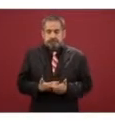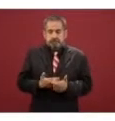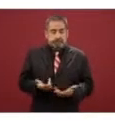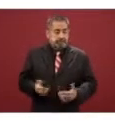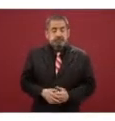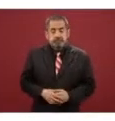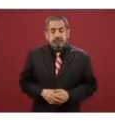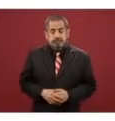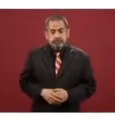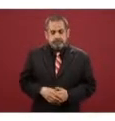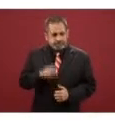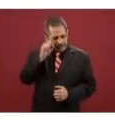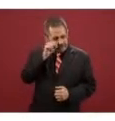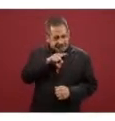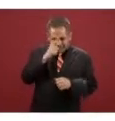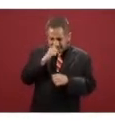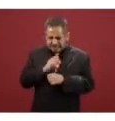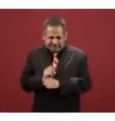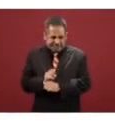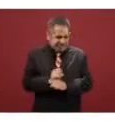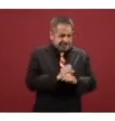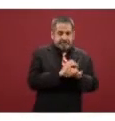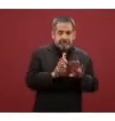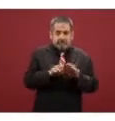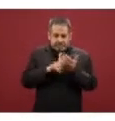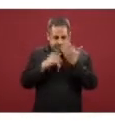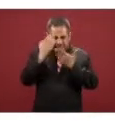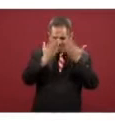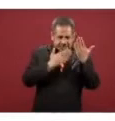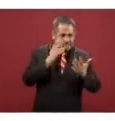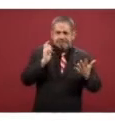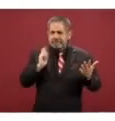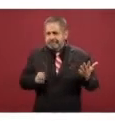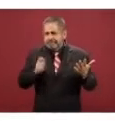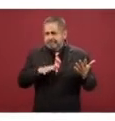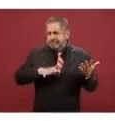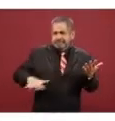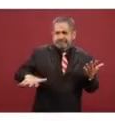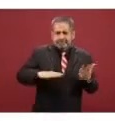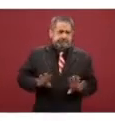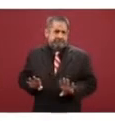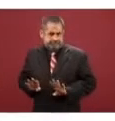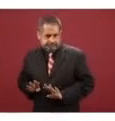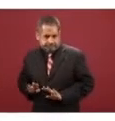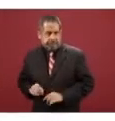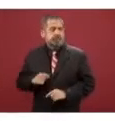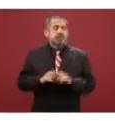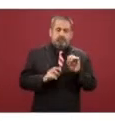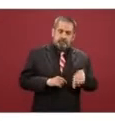solo en los estudios de preinversión, los estudios realizados para ver la factibilidad técnica,